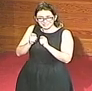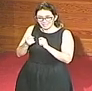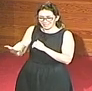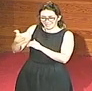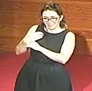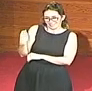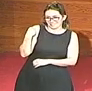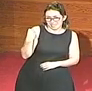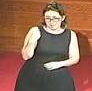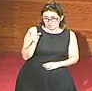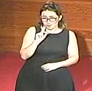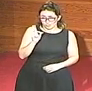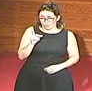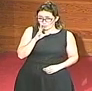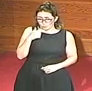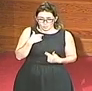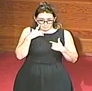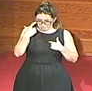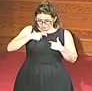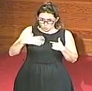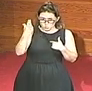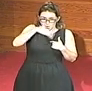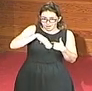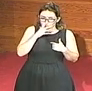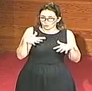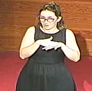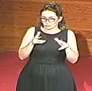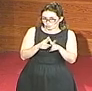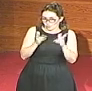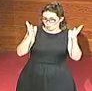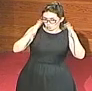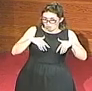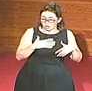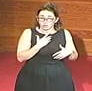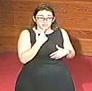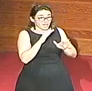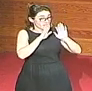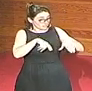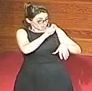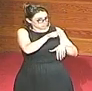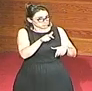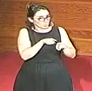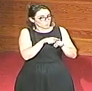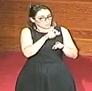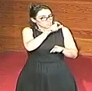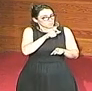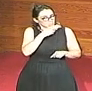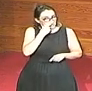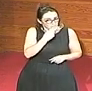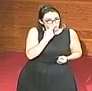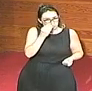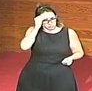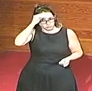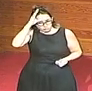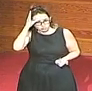mí porque no estoy. No existo. Entonces, estamos vetando a ciertos interlocutores que tendrían cosas interesantísimas que decir. Bueno,